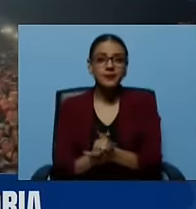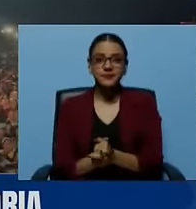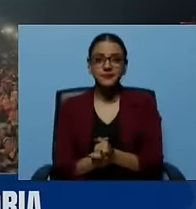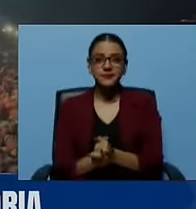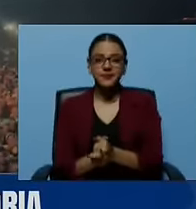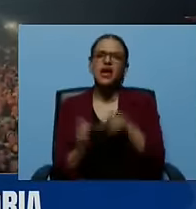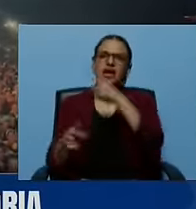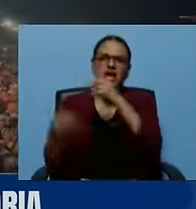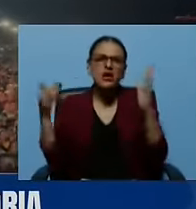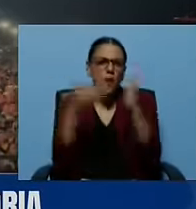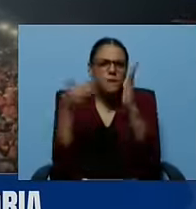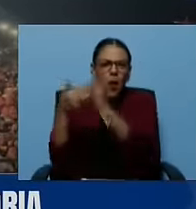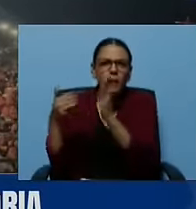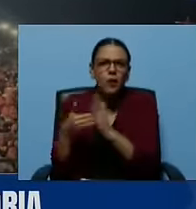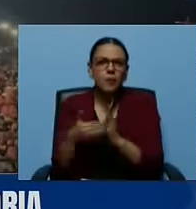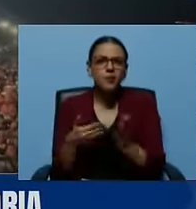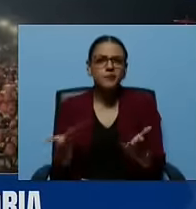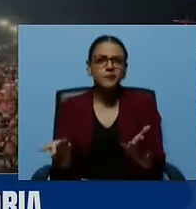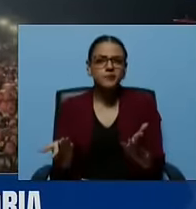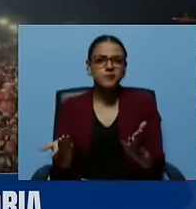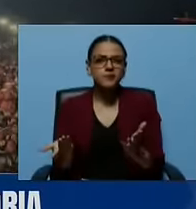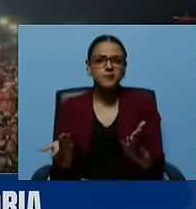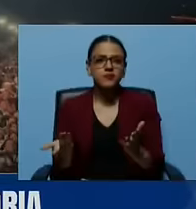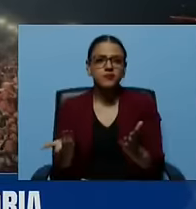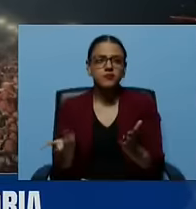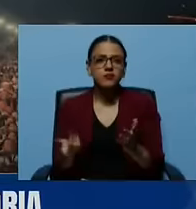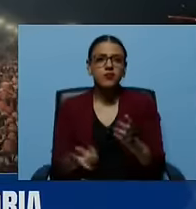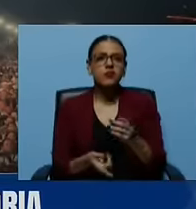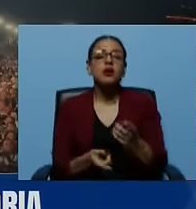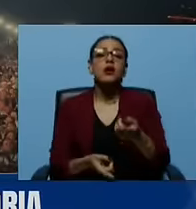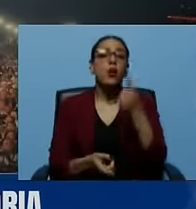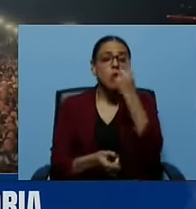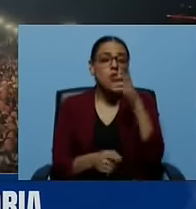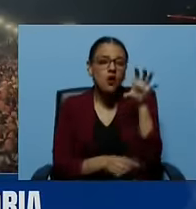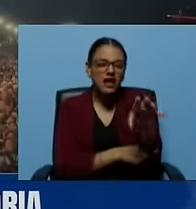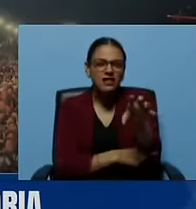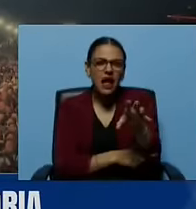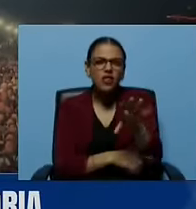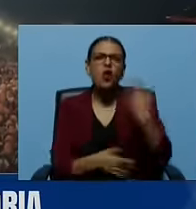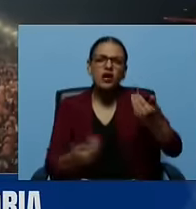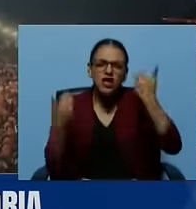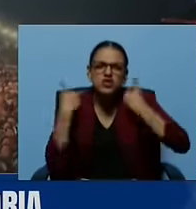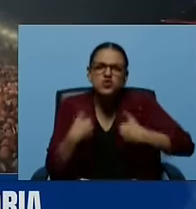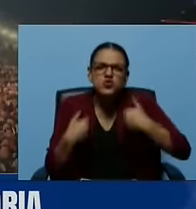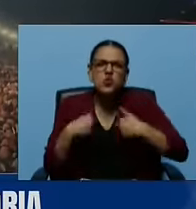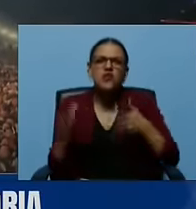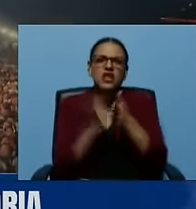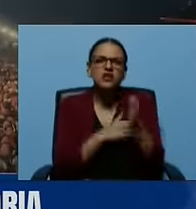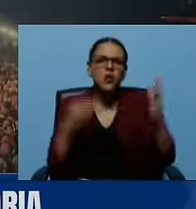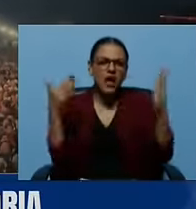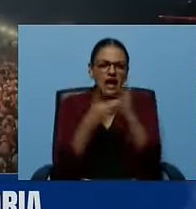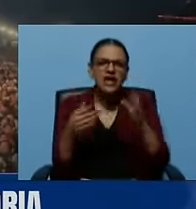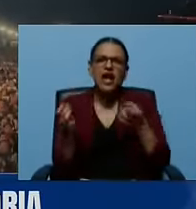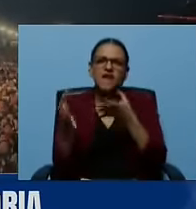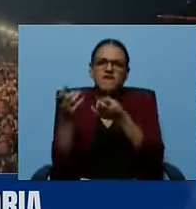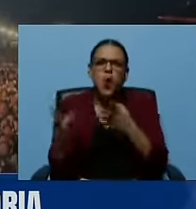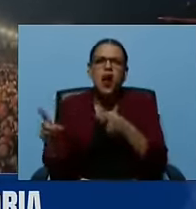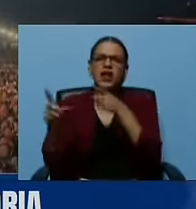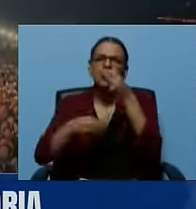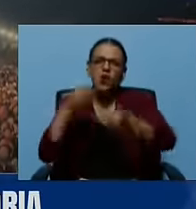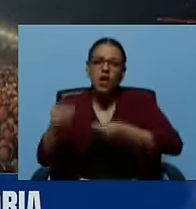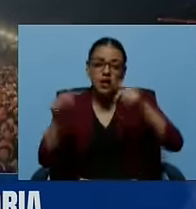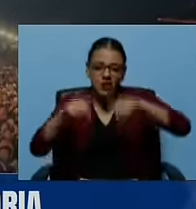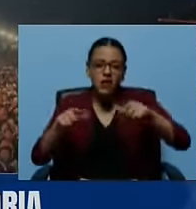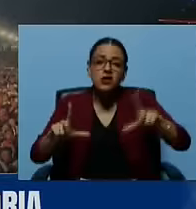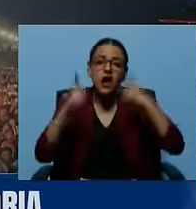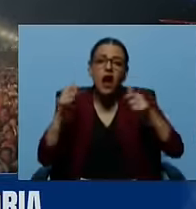Y atacaron. Uno de los estados que sufrió el ataque más violento y criminal fue